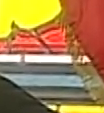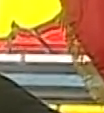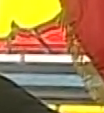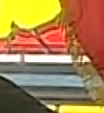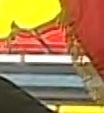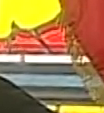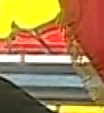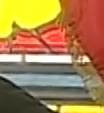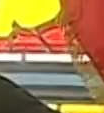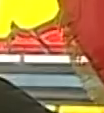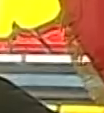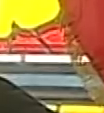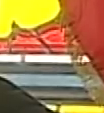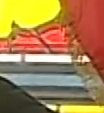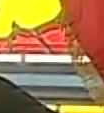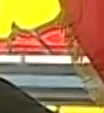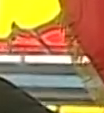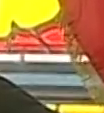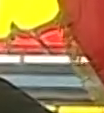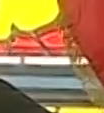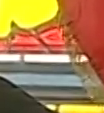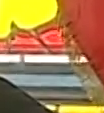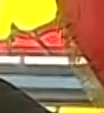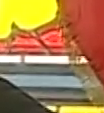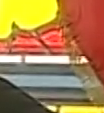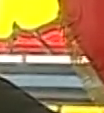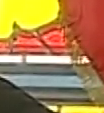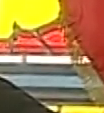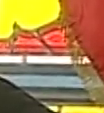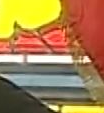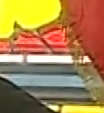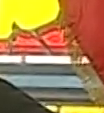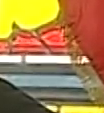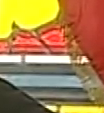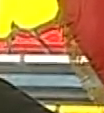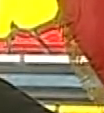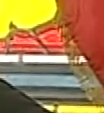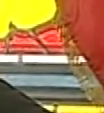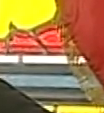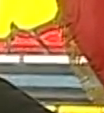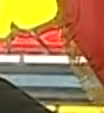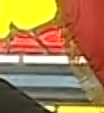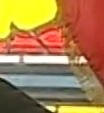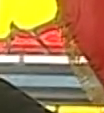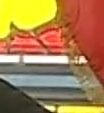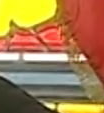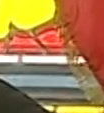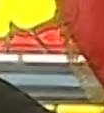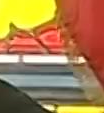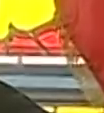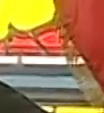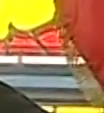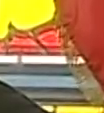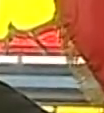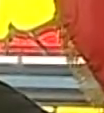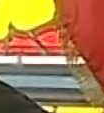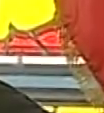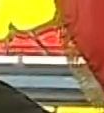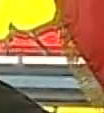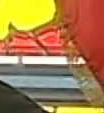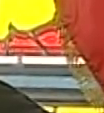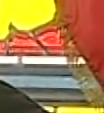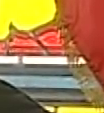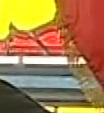evaluar todo lo concerniente a los objetivos estratégicos y específicos previstos en el plan